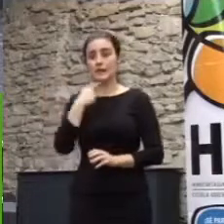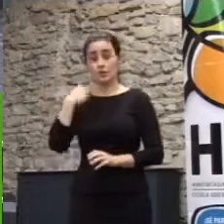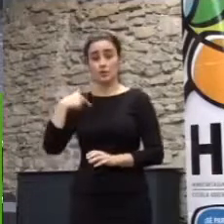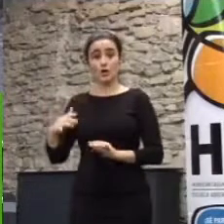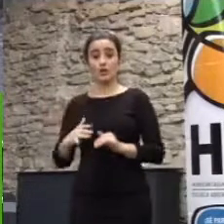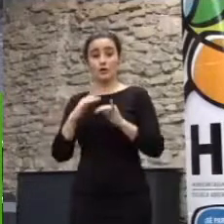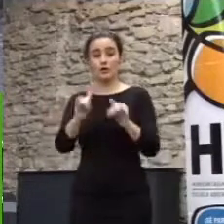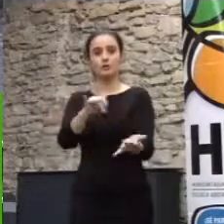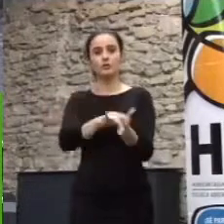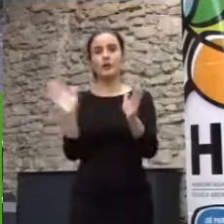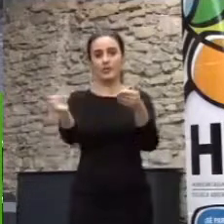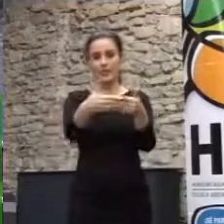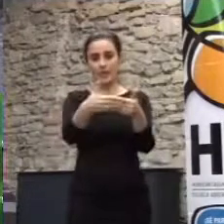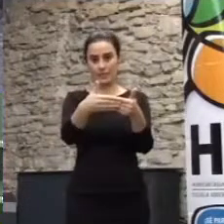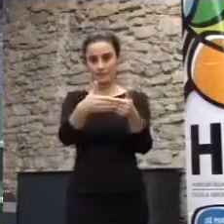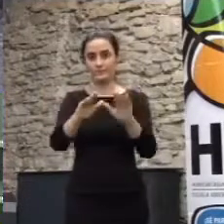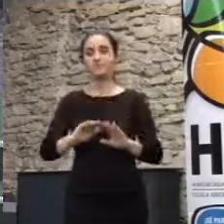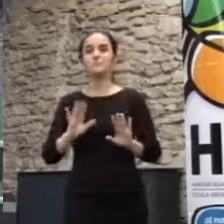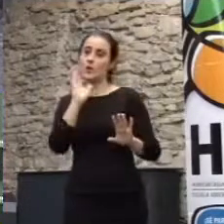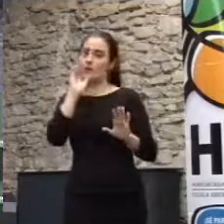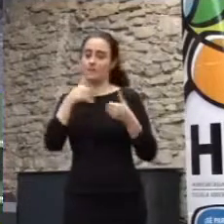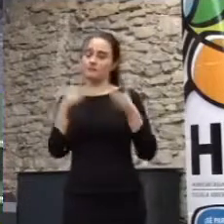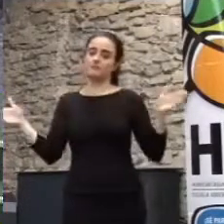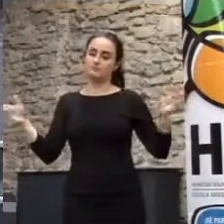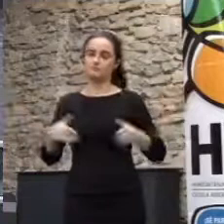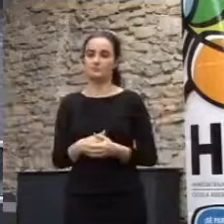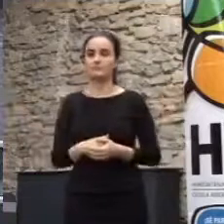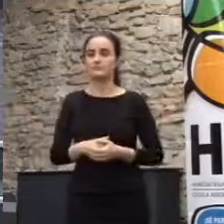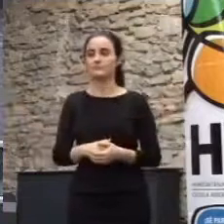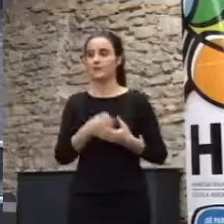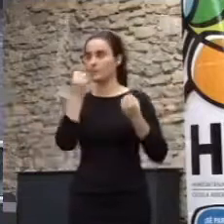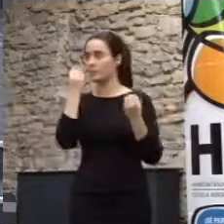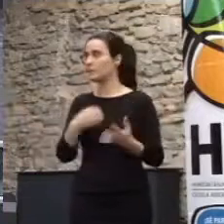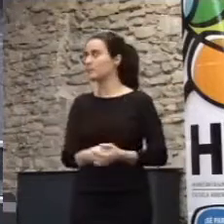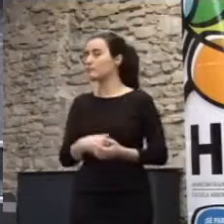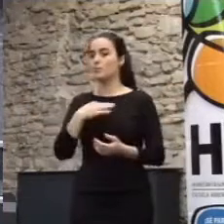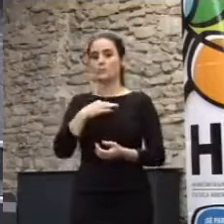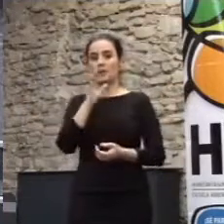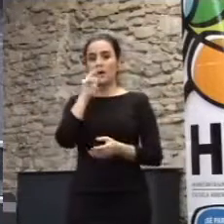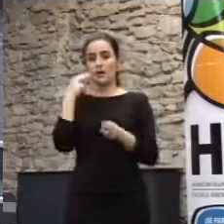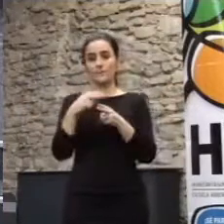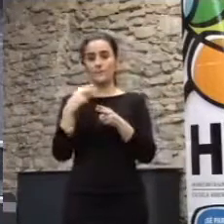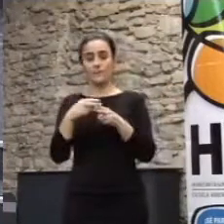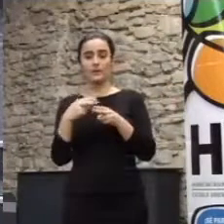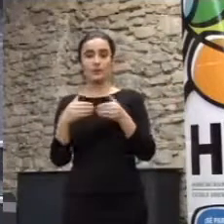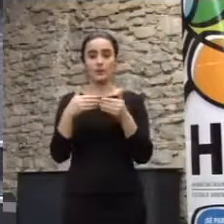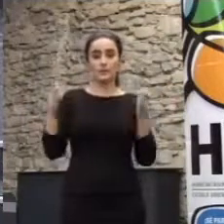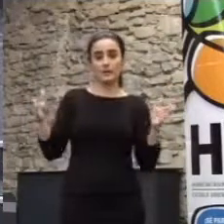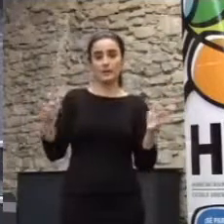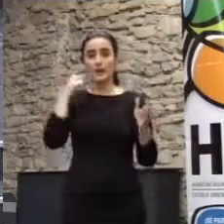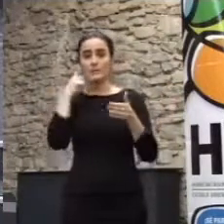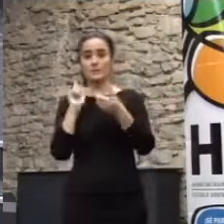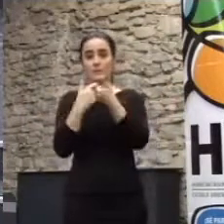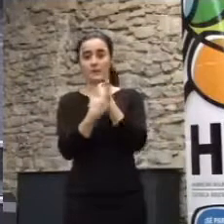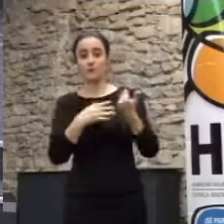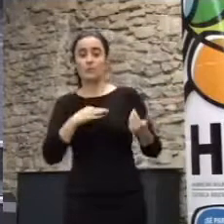puerta cerrada, pero ahora... Pues a ver si a partir de ahora igual ya Bilbao no va igual y van a ser las comisiones las culpables.